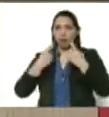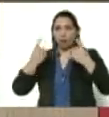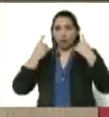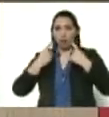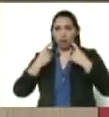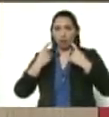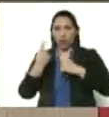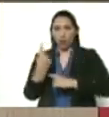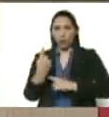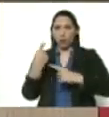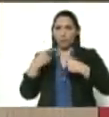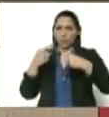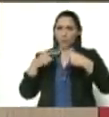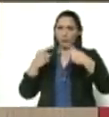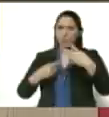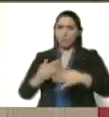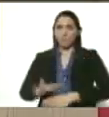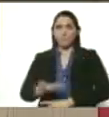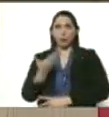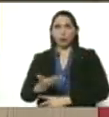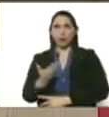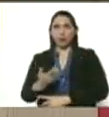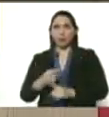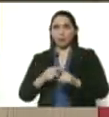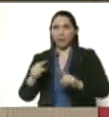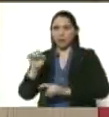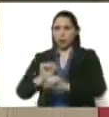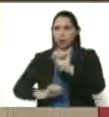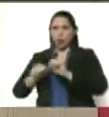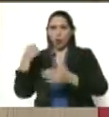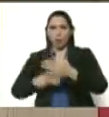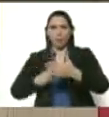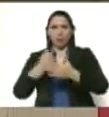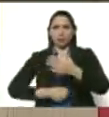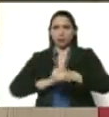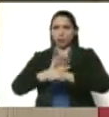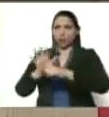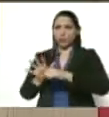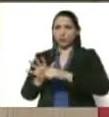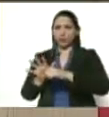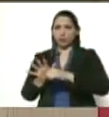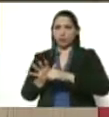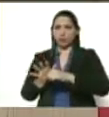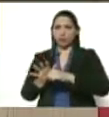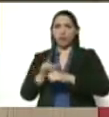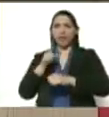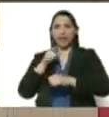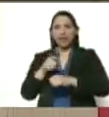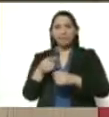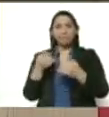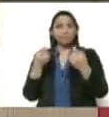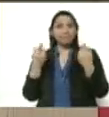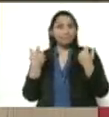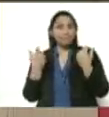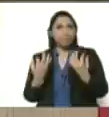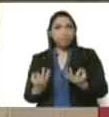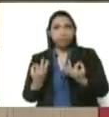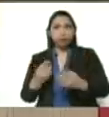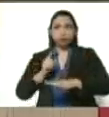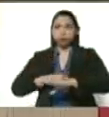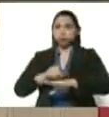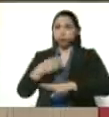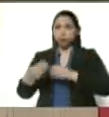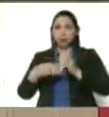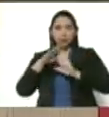que uno de los factores esenciales para combatir el COVID-19 es el momento en que se realizan